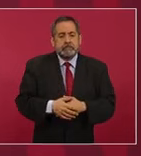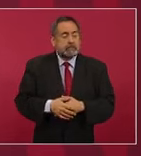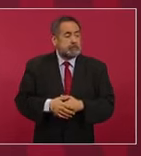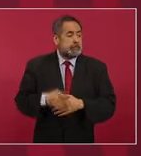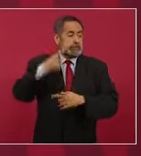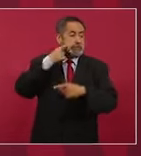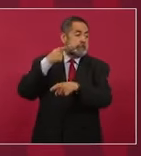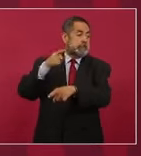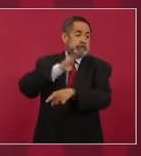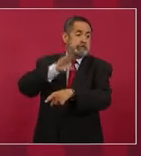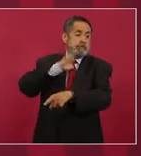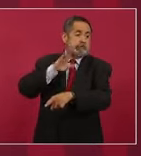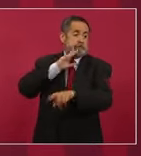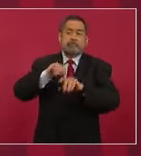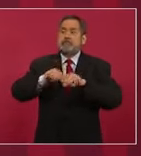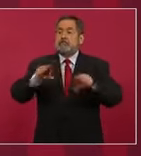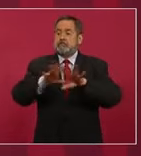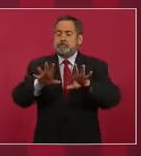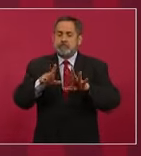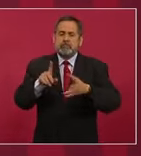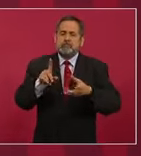no transformar.